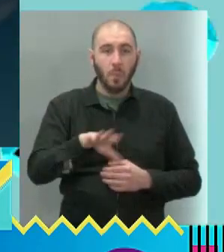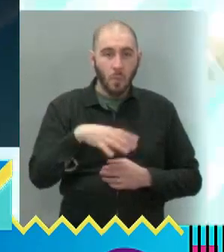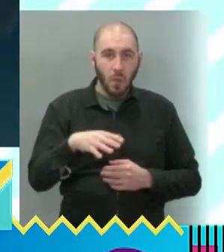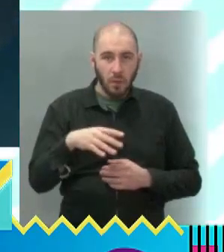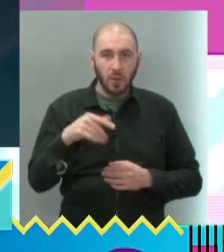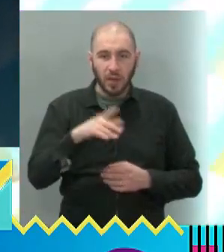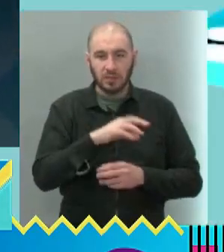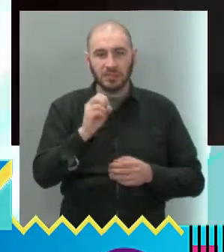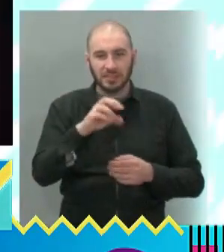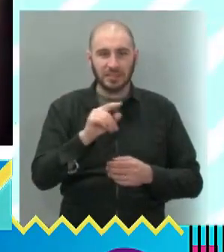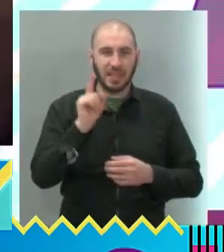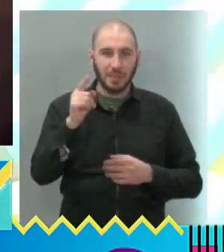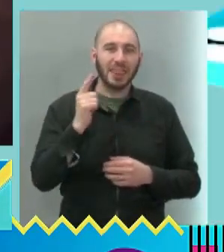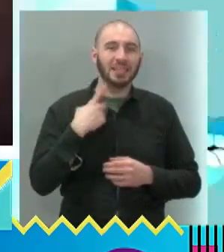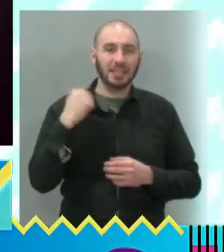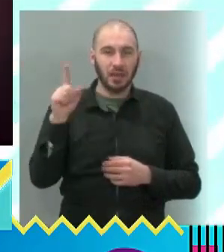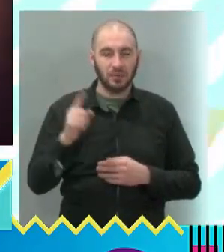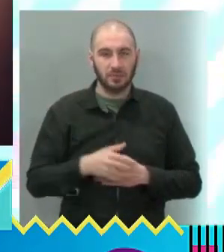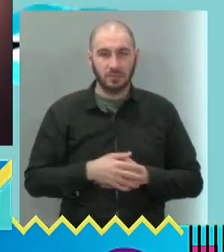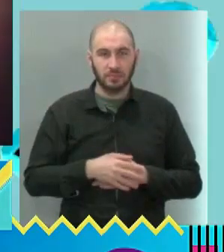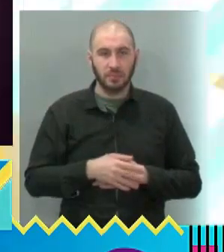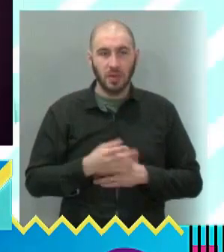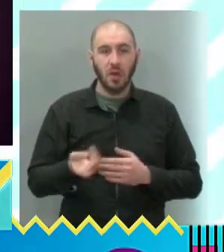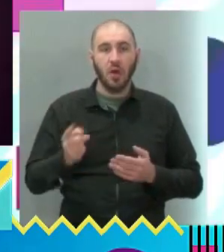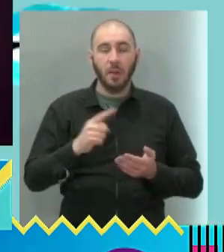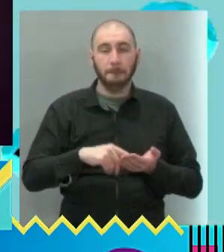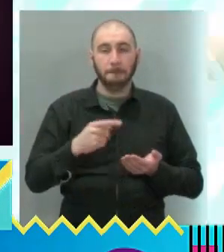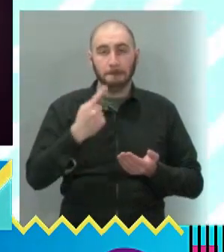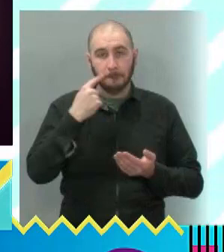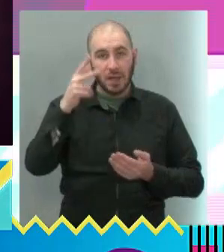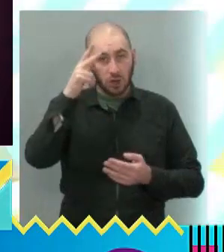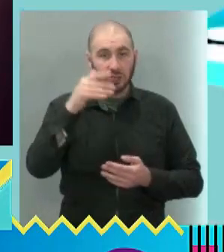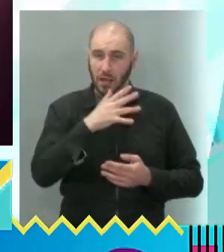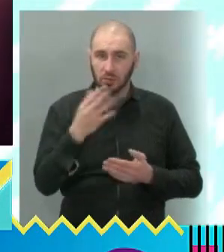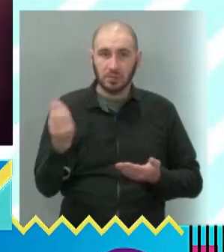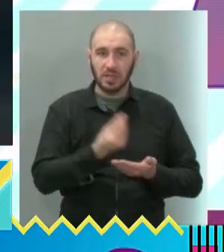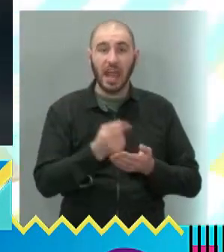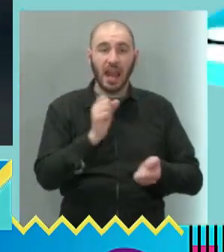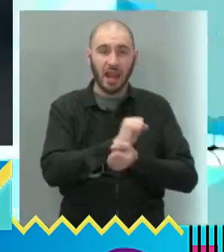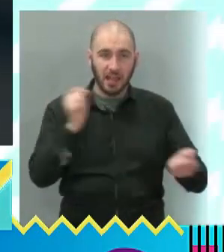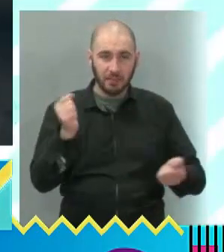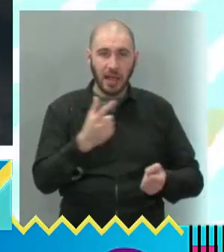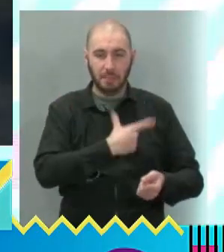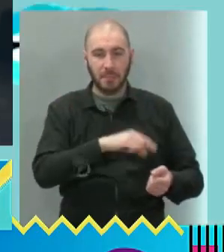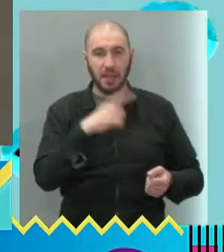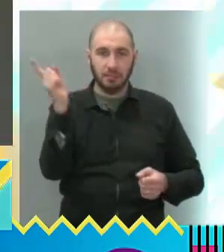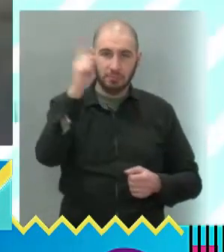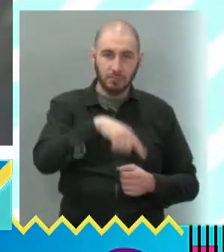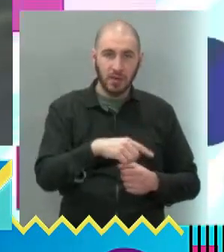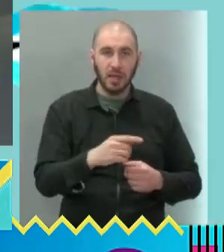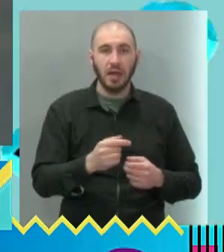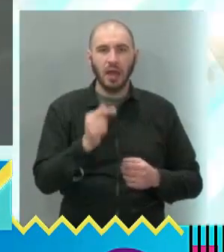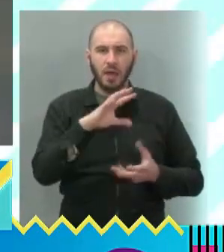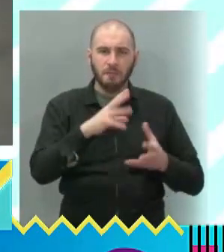esa denominación, ¿no? El deseado. Vuelve en 1814, lo liberan, vuelve a España y vuelve con